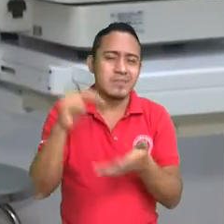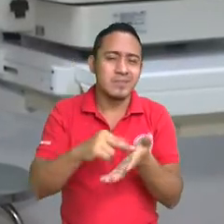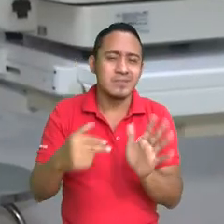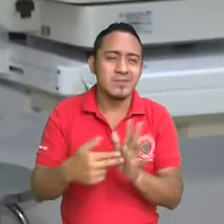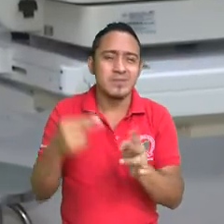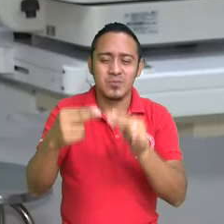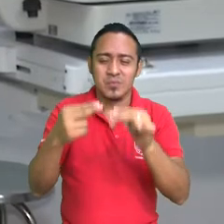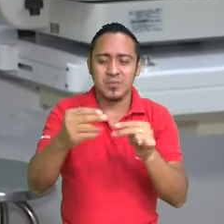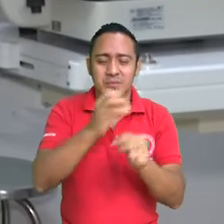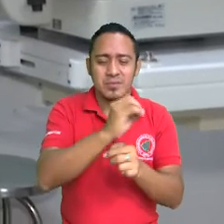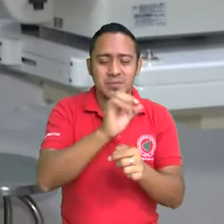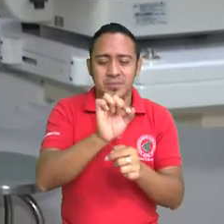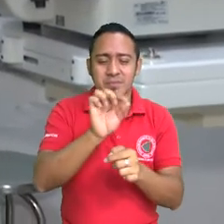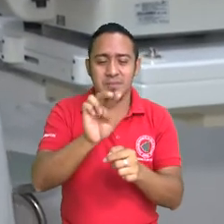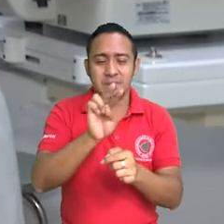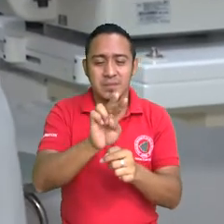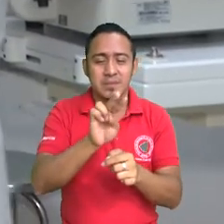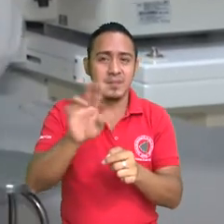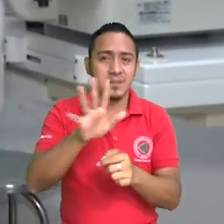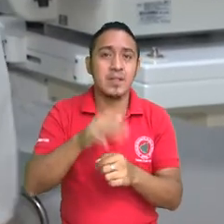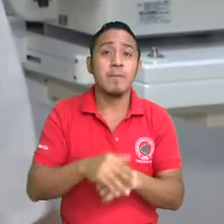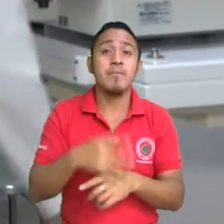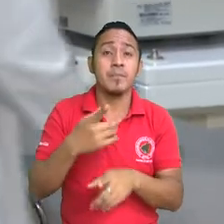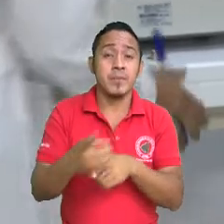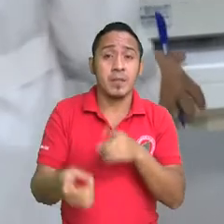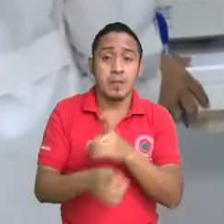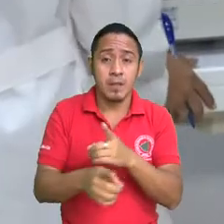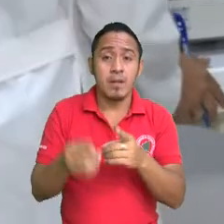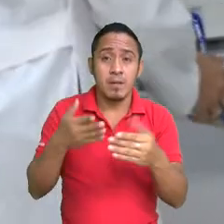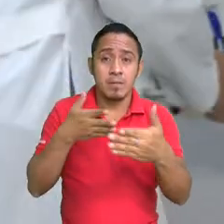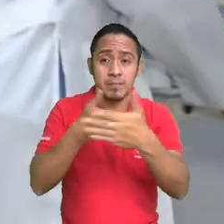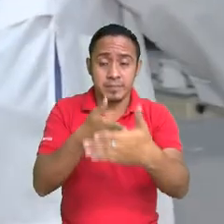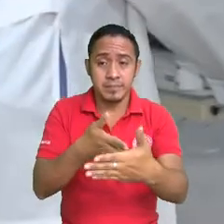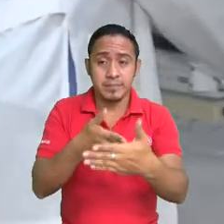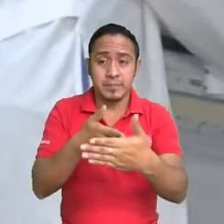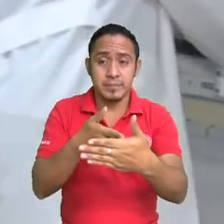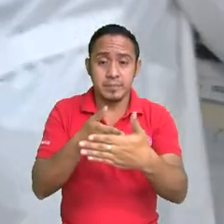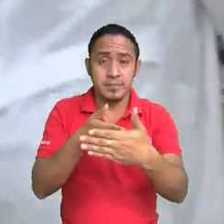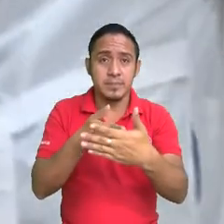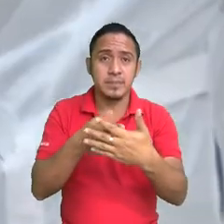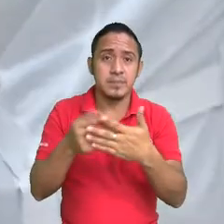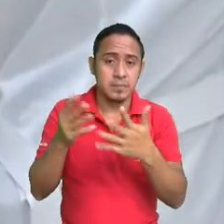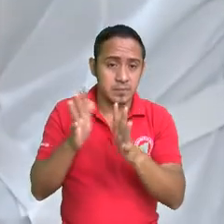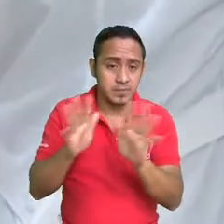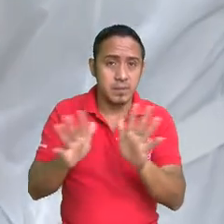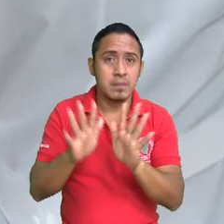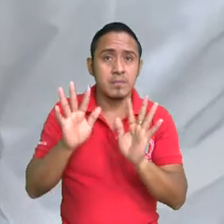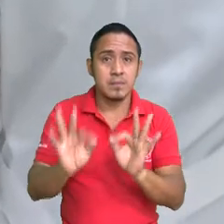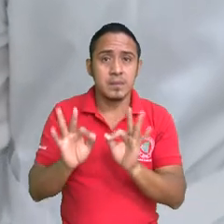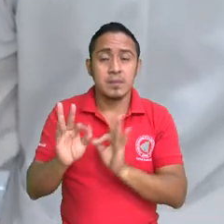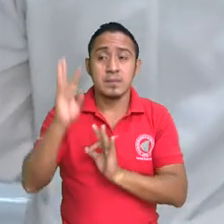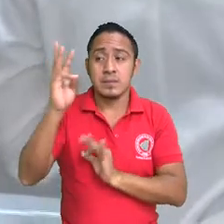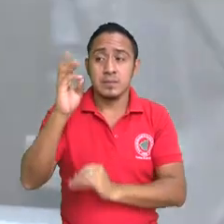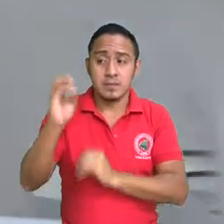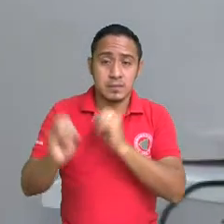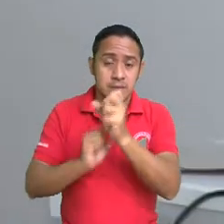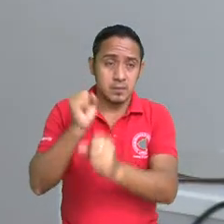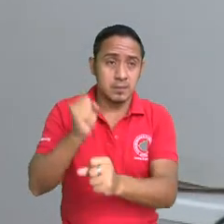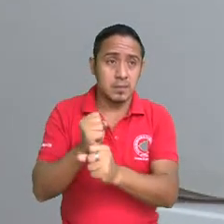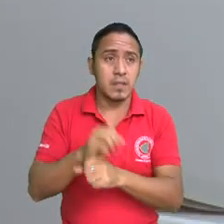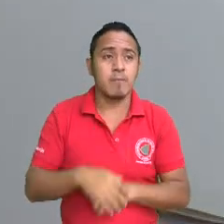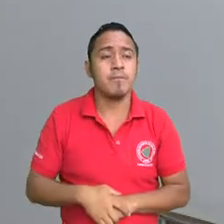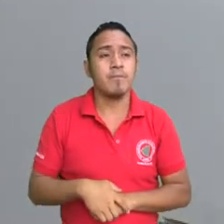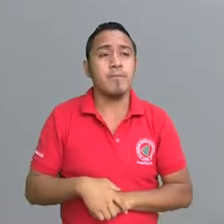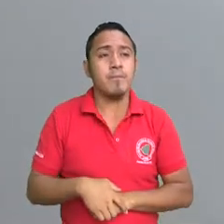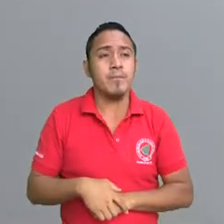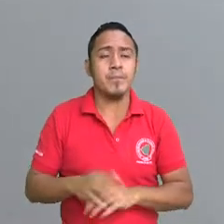Y debería detenerse el avance de la miopía y la hipermetropía ya una vez llegado a los 30 años.